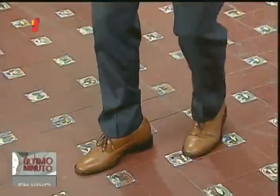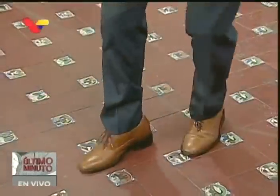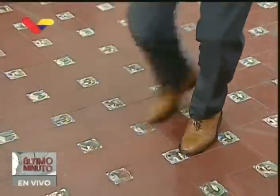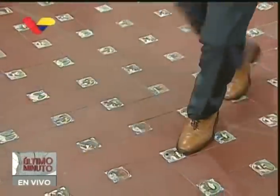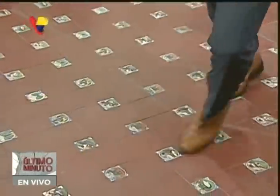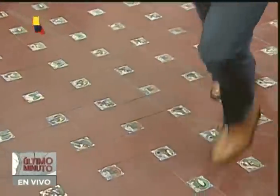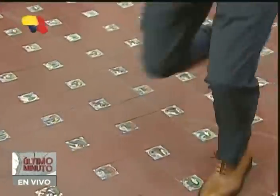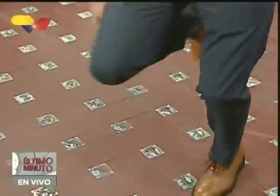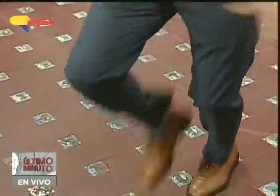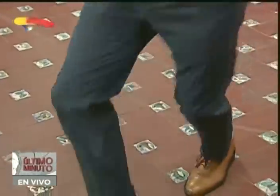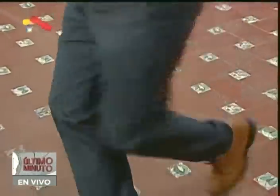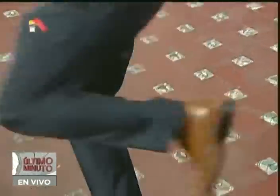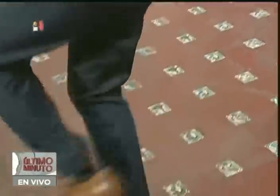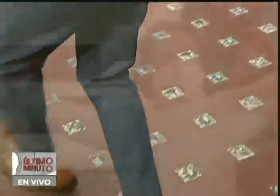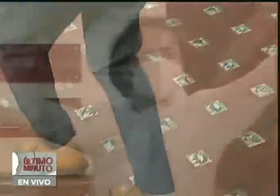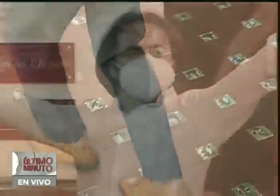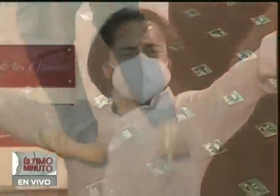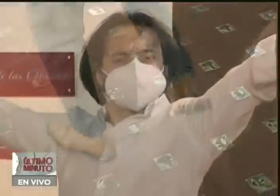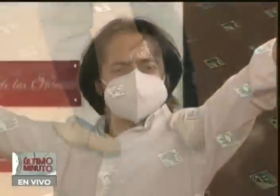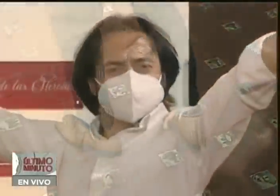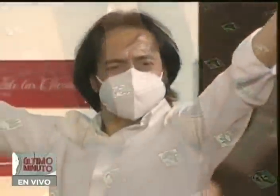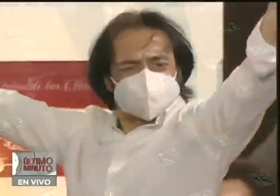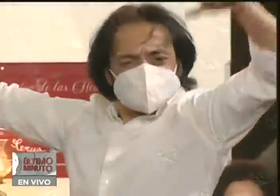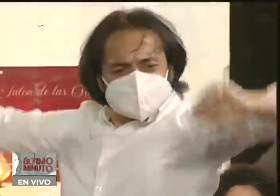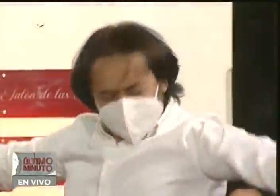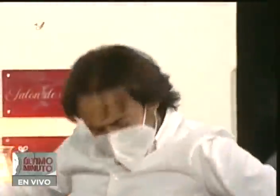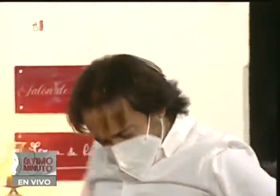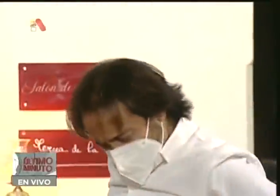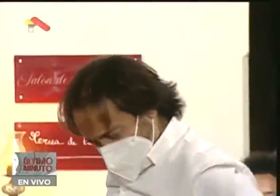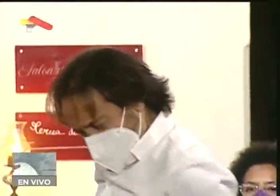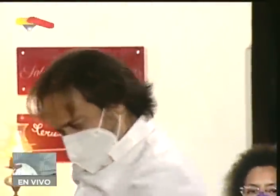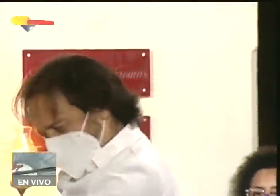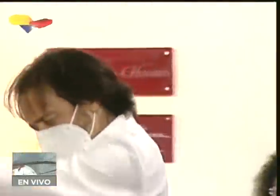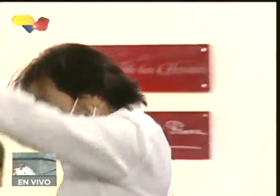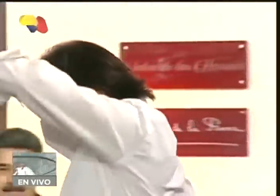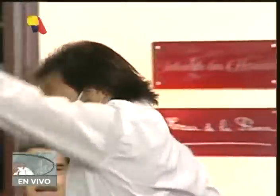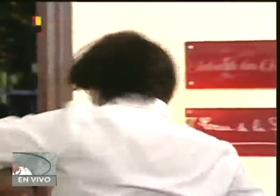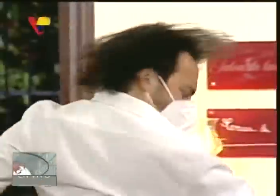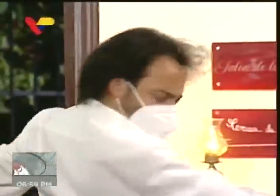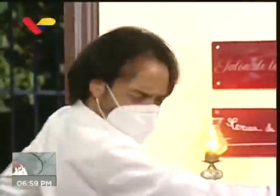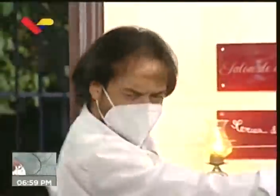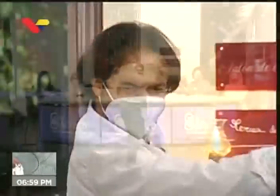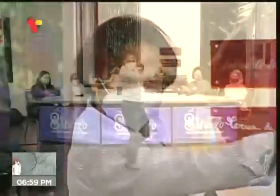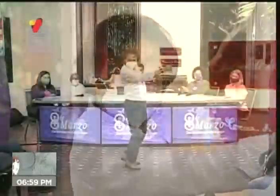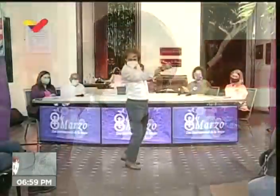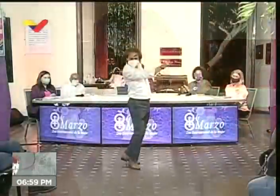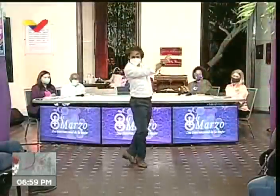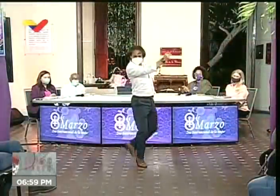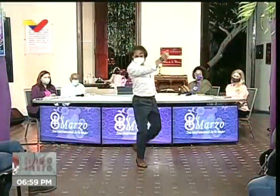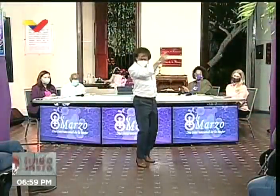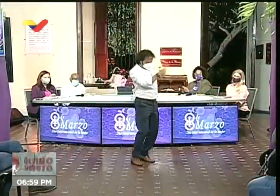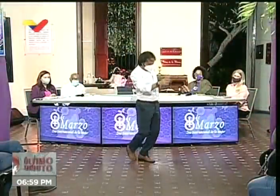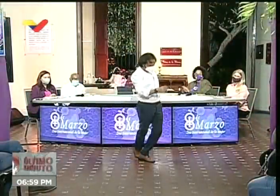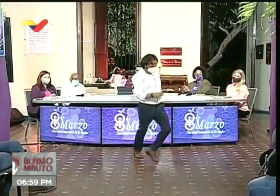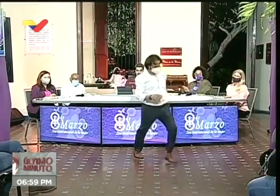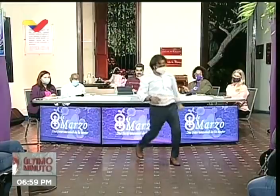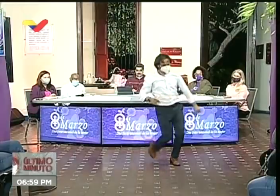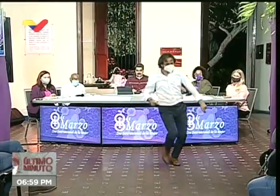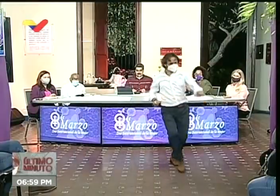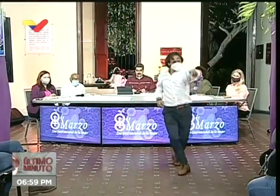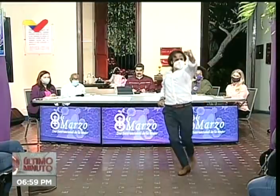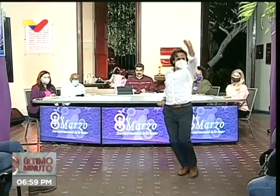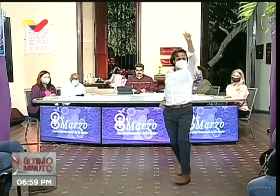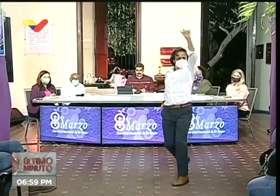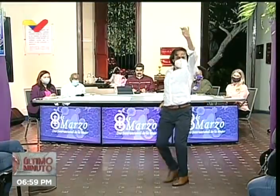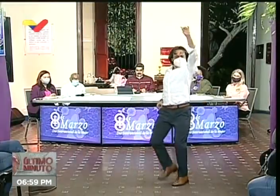canta contigo, canta, este para americano, de la muerte,